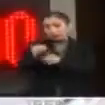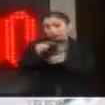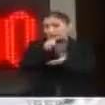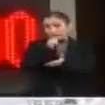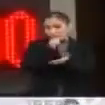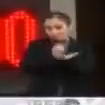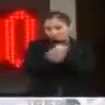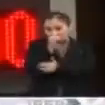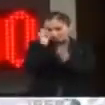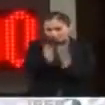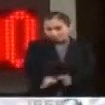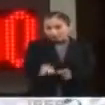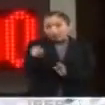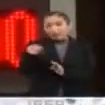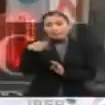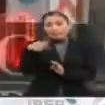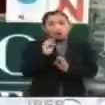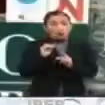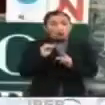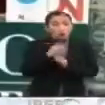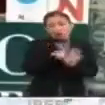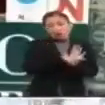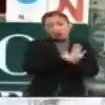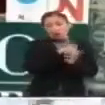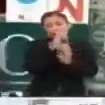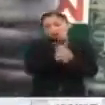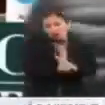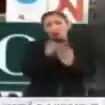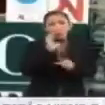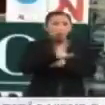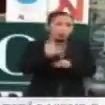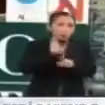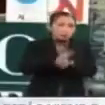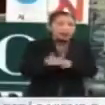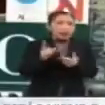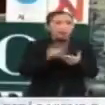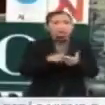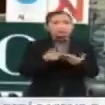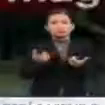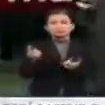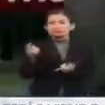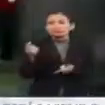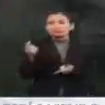no es definitiva, pues no ha impactado negativamente. En Colombia